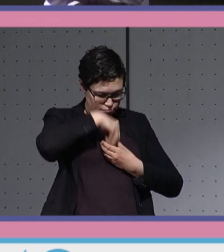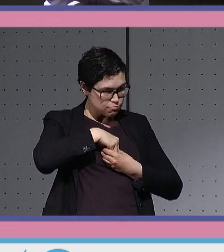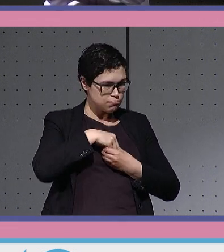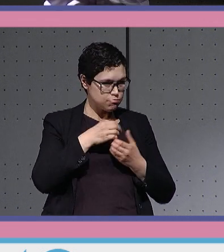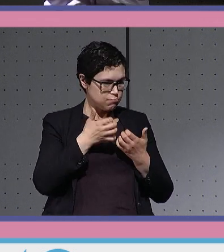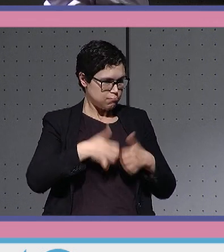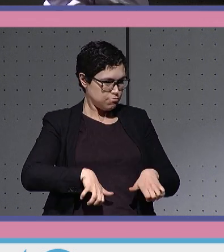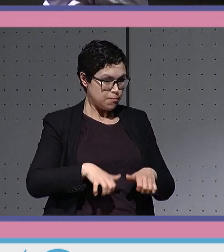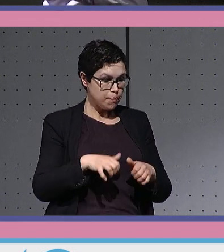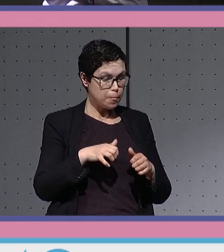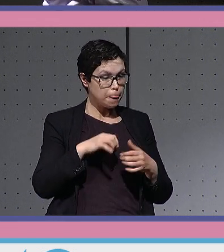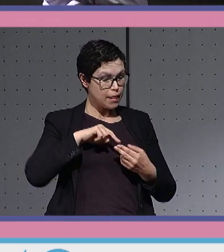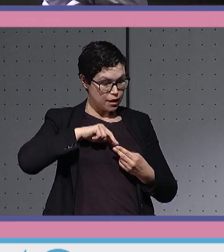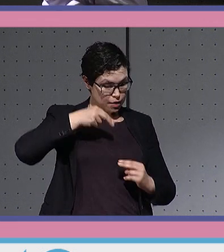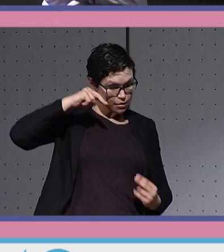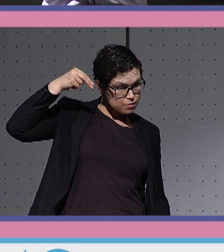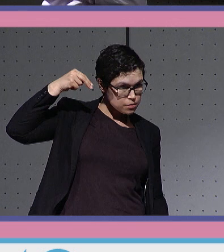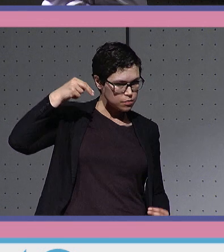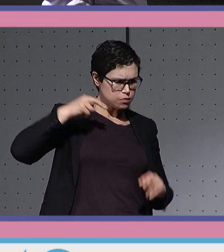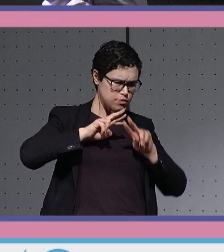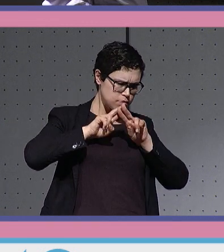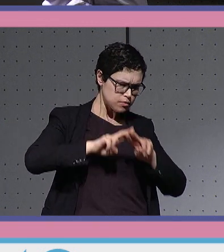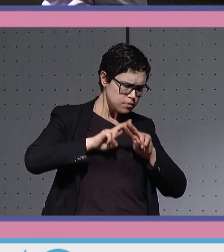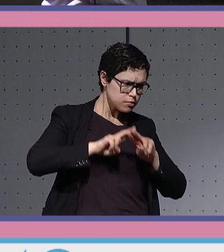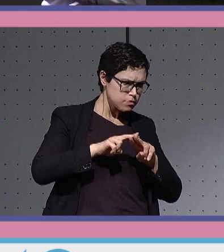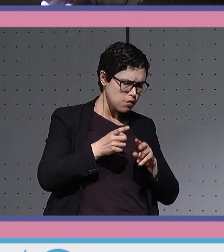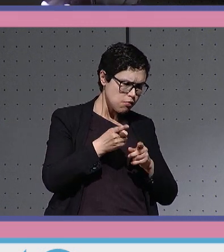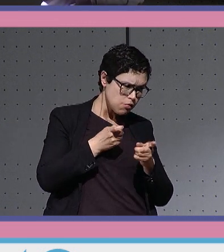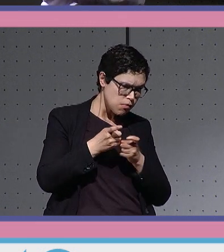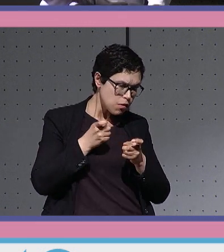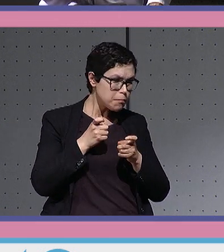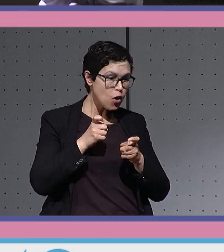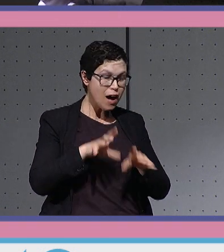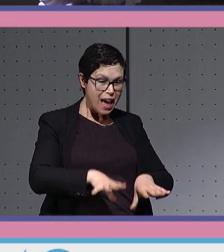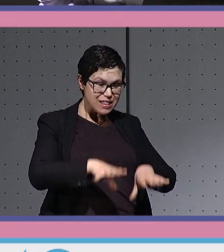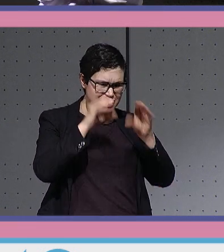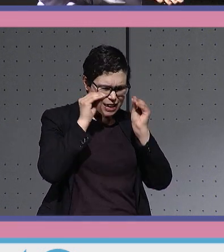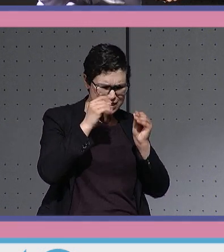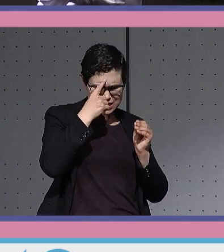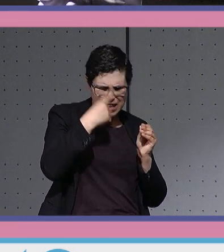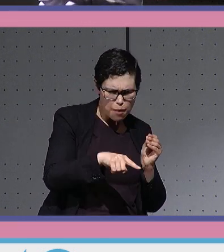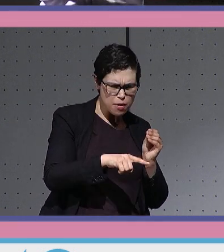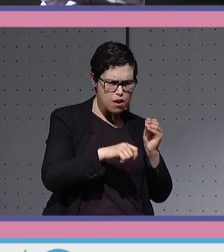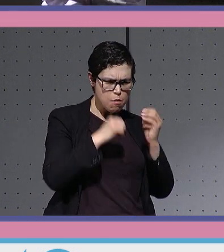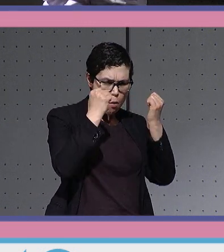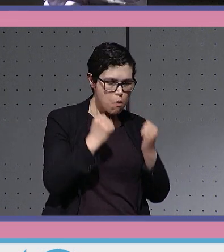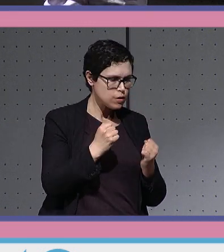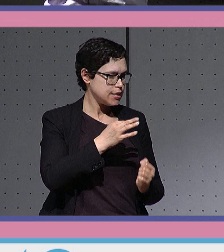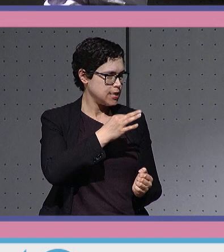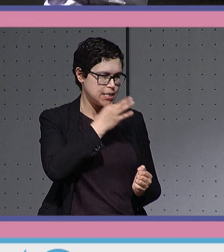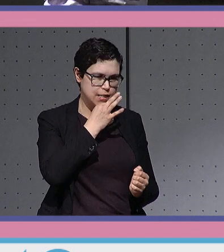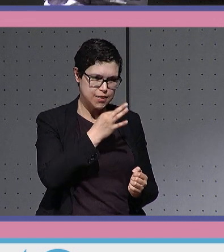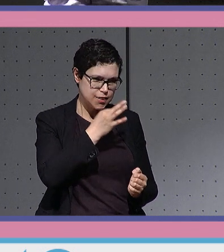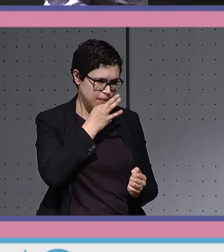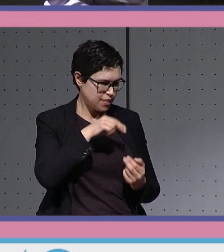Es un libro que podemos leer y que todavía no lo entendemos de todo. Lo podemos leer de todo, de cualquier forma de vida, pero todavía no lo